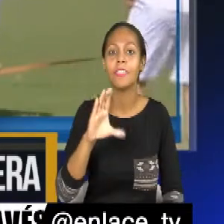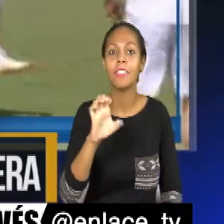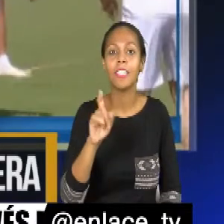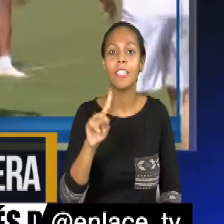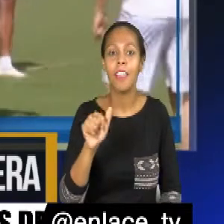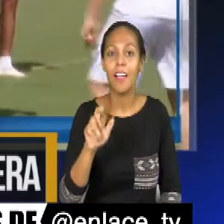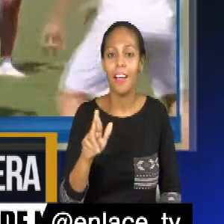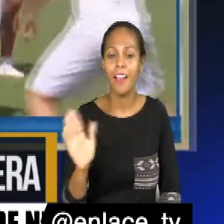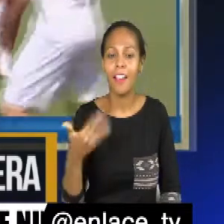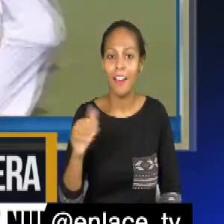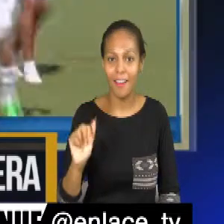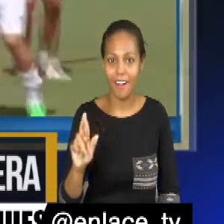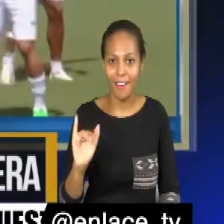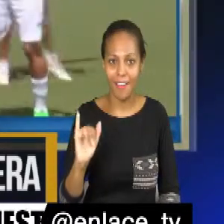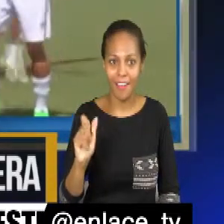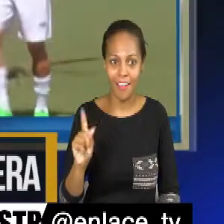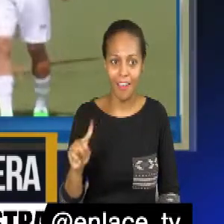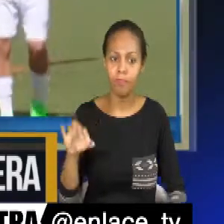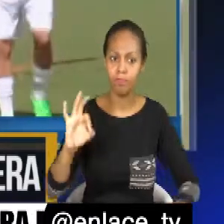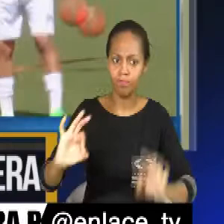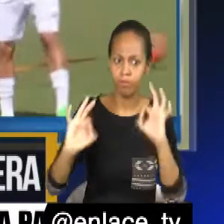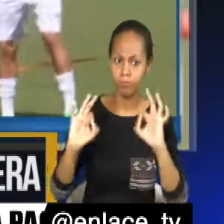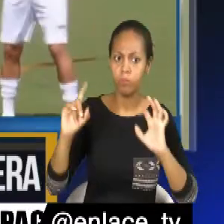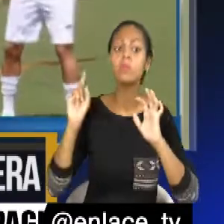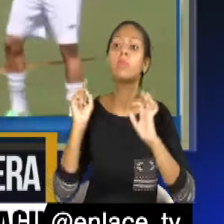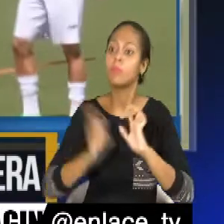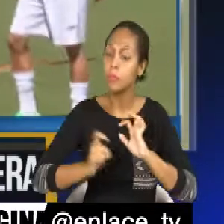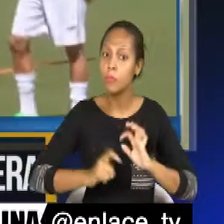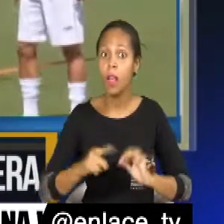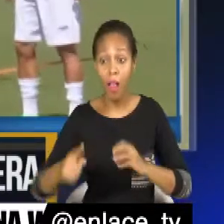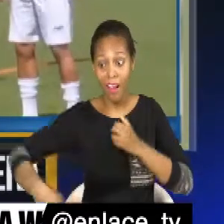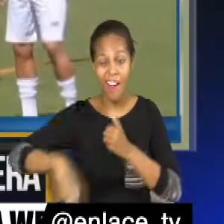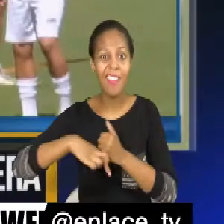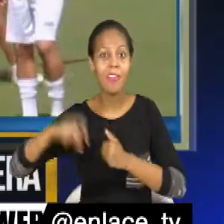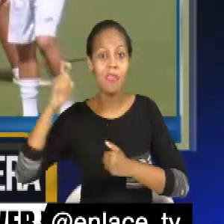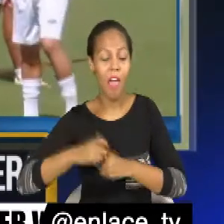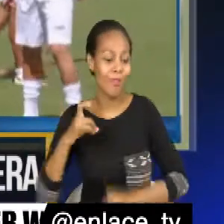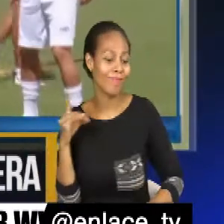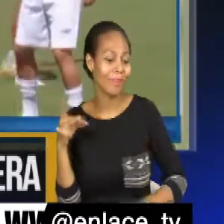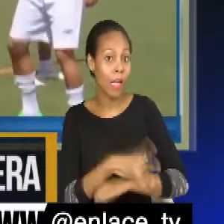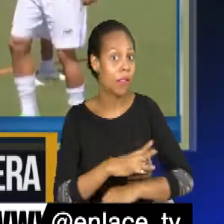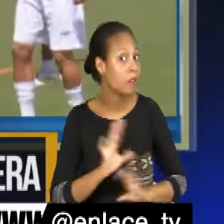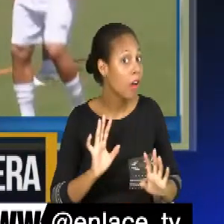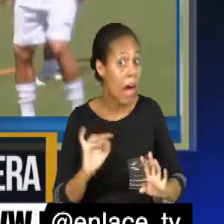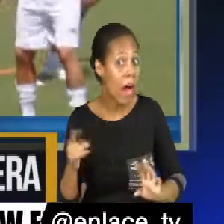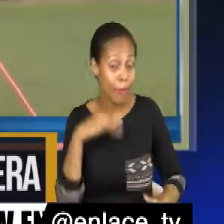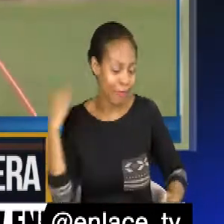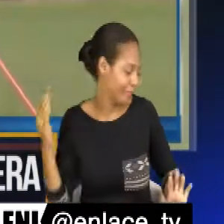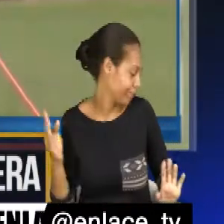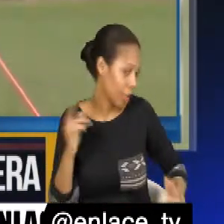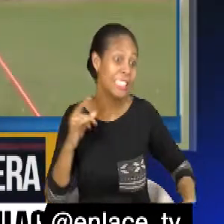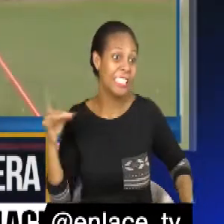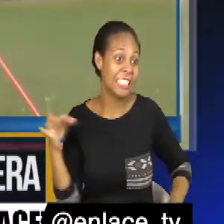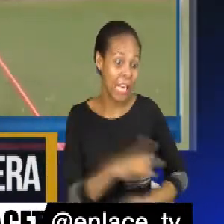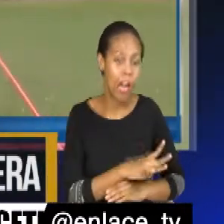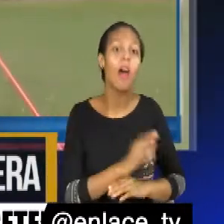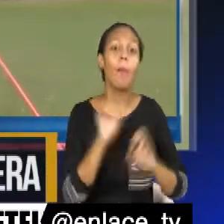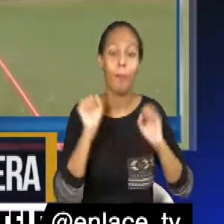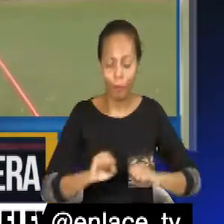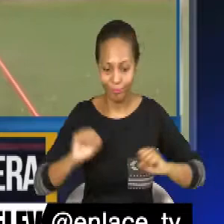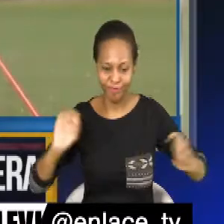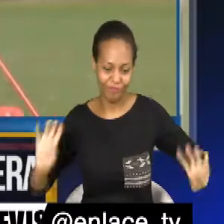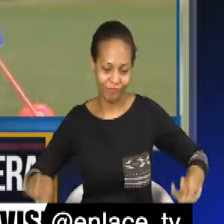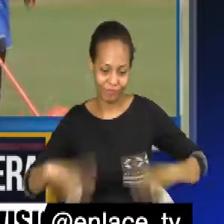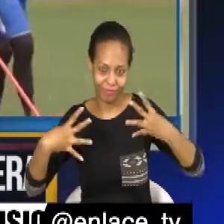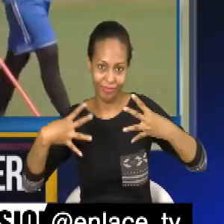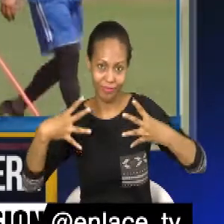latentes, están concretas. Alianza Petrolera necesita ganar sí o sí y se mete en el grupo de los ocho. ¿Y tiene